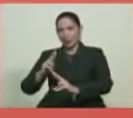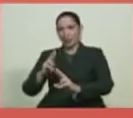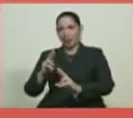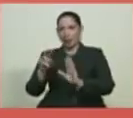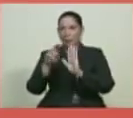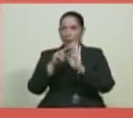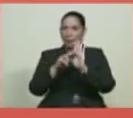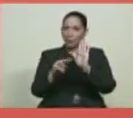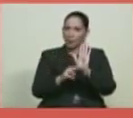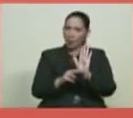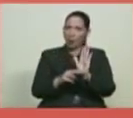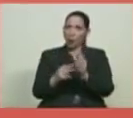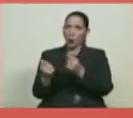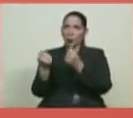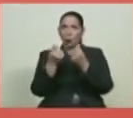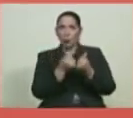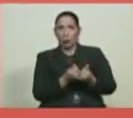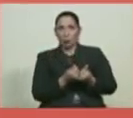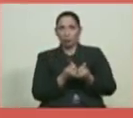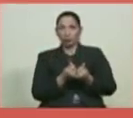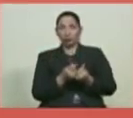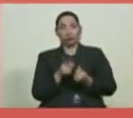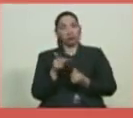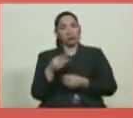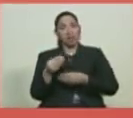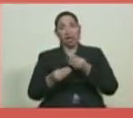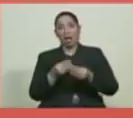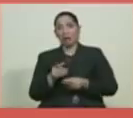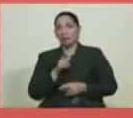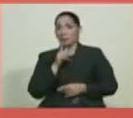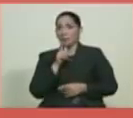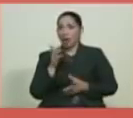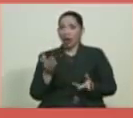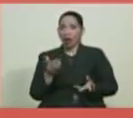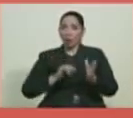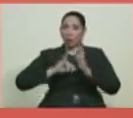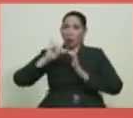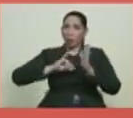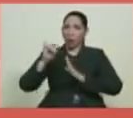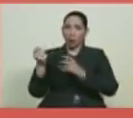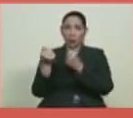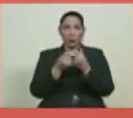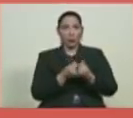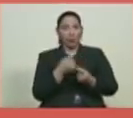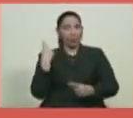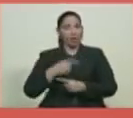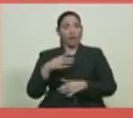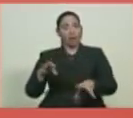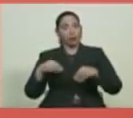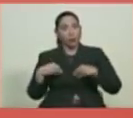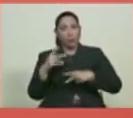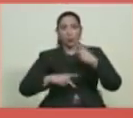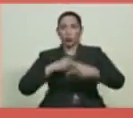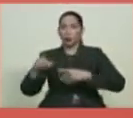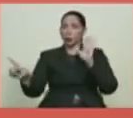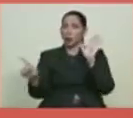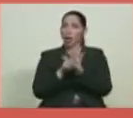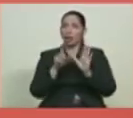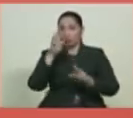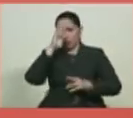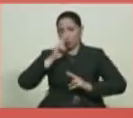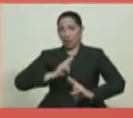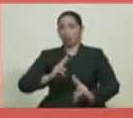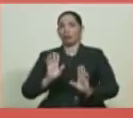Lo decíamos, el que se coma la luz, bueno, si se comió la luz tiene que asumir todo el proceso que está en las